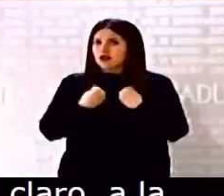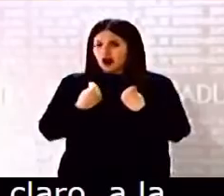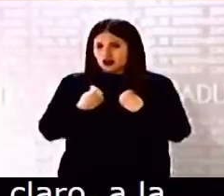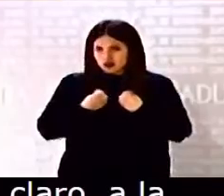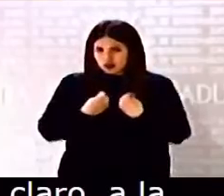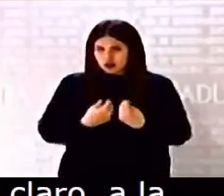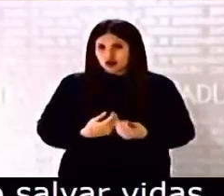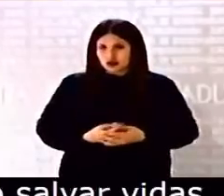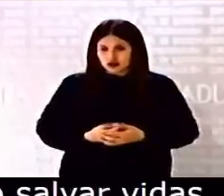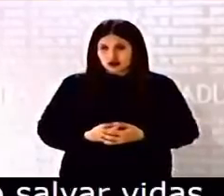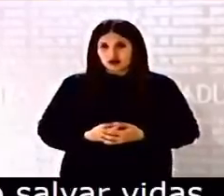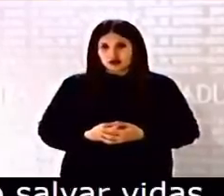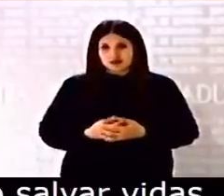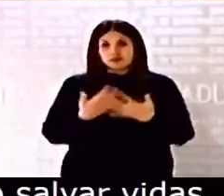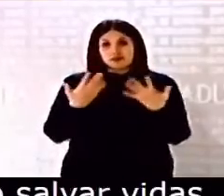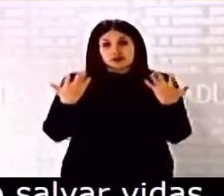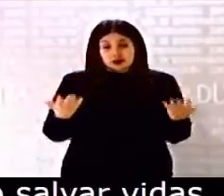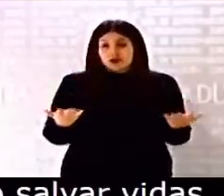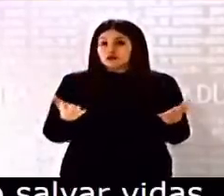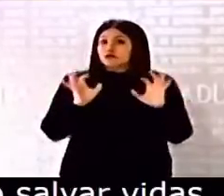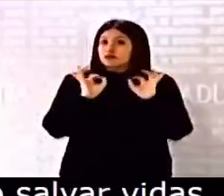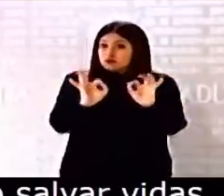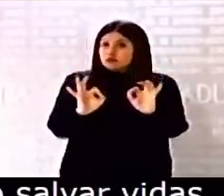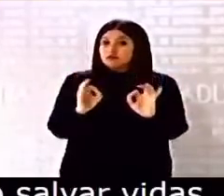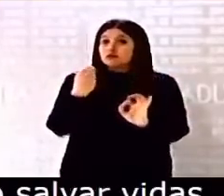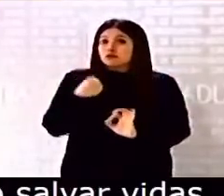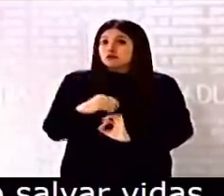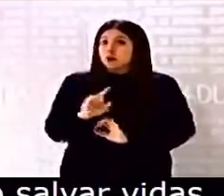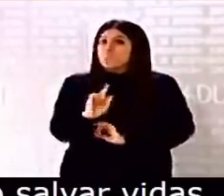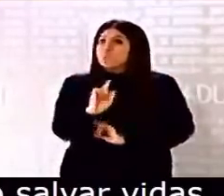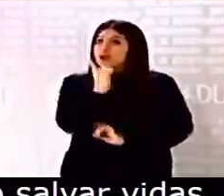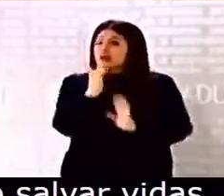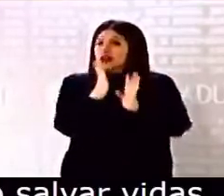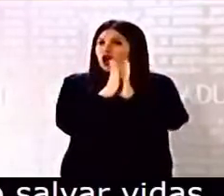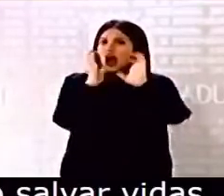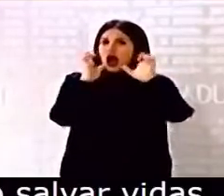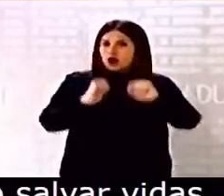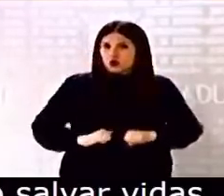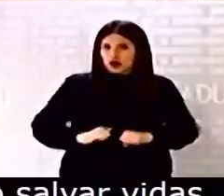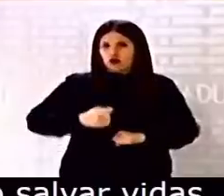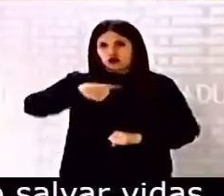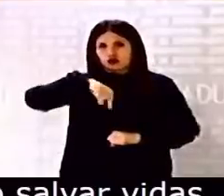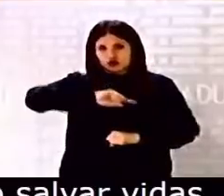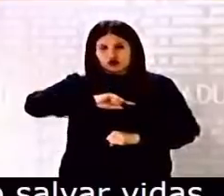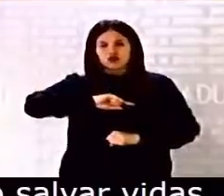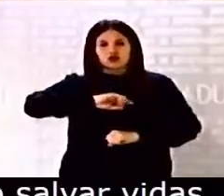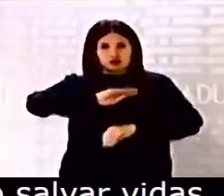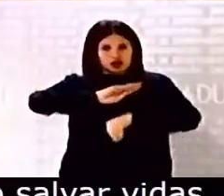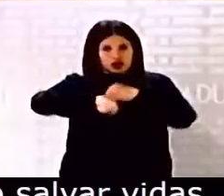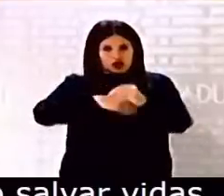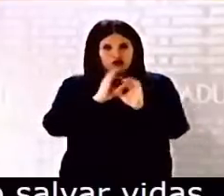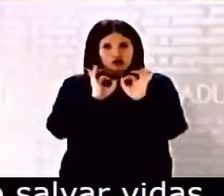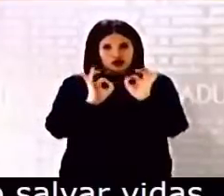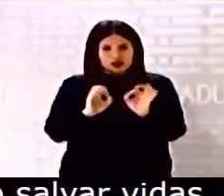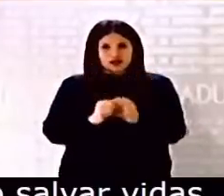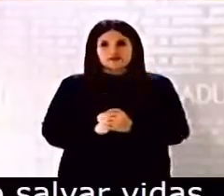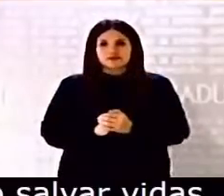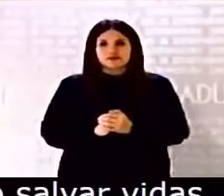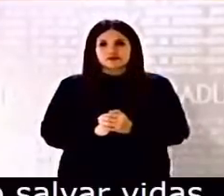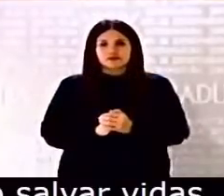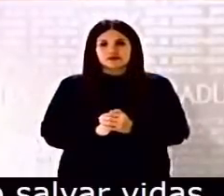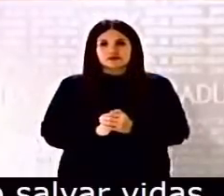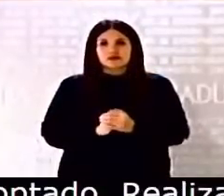Y, en este sentido, ese es el primer acuerdo que hemos adoptado. Realizar una